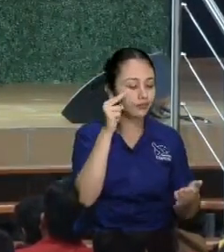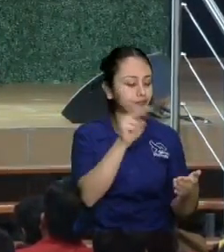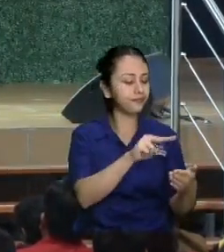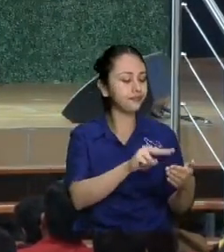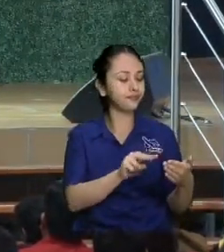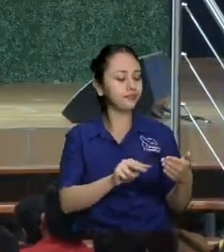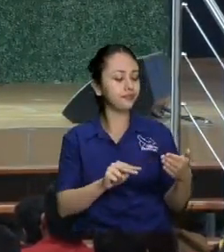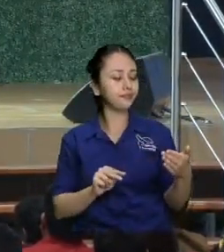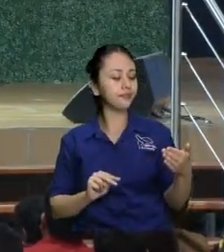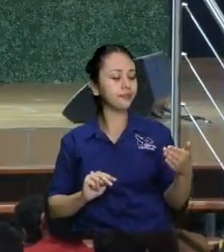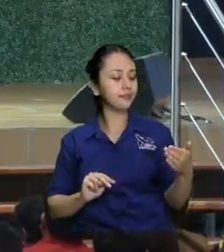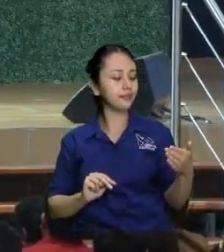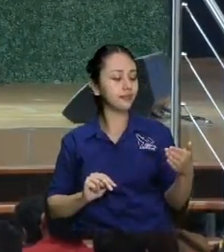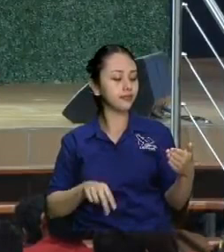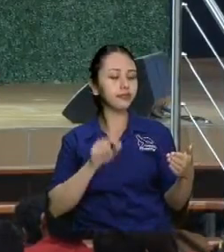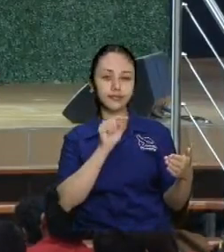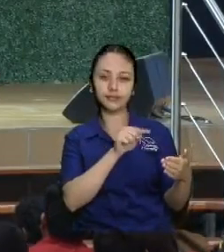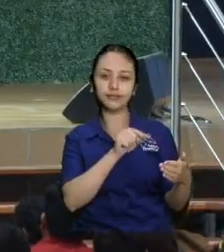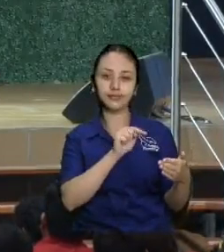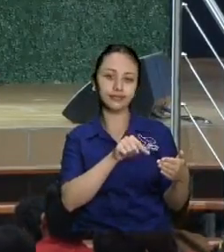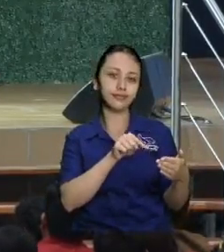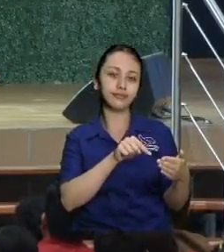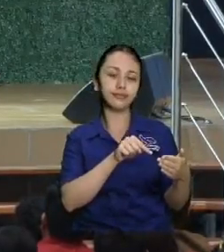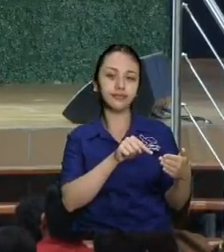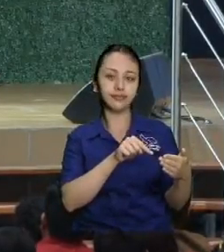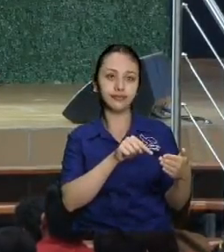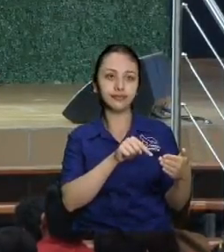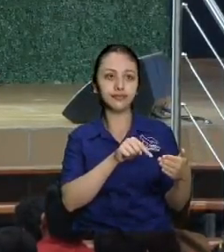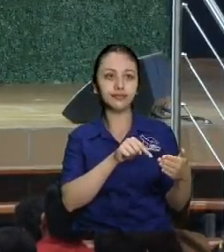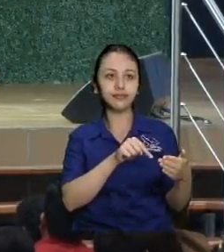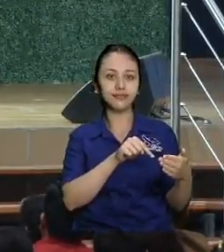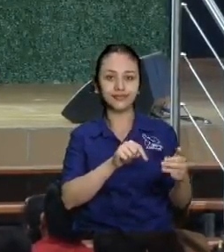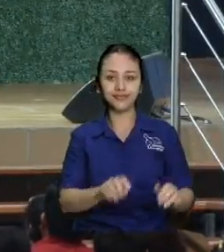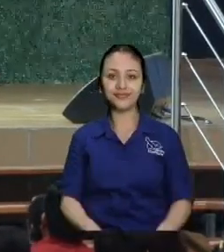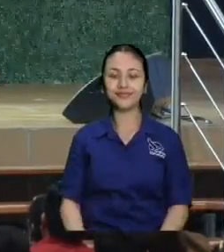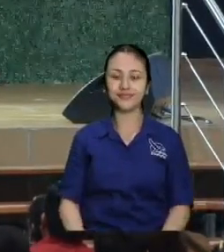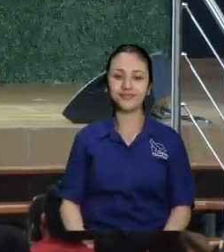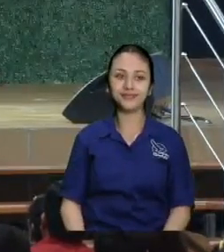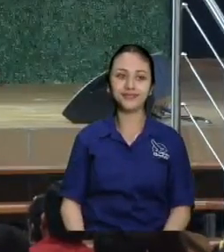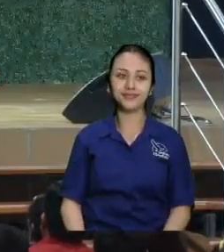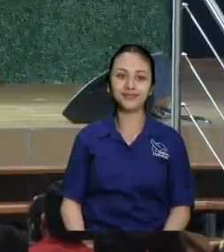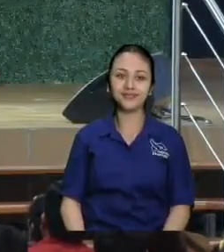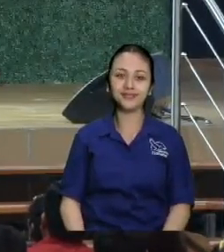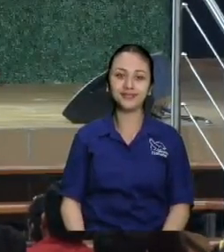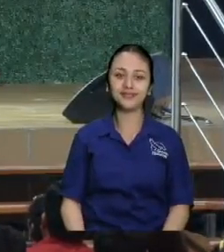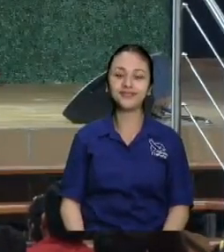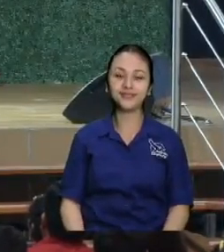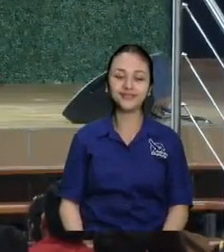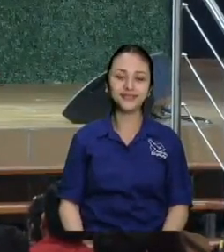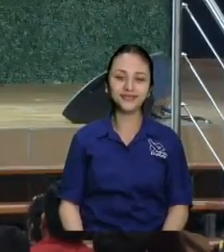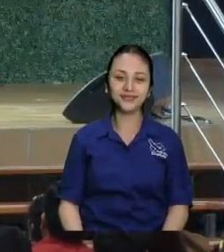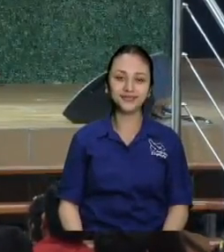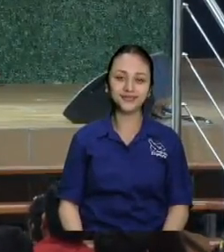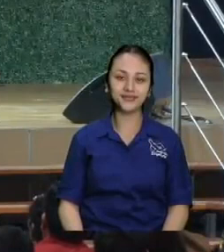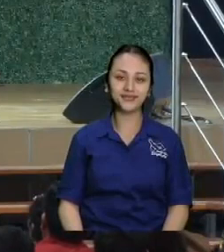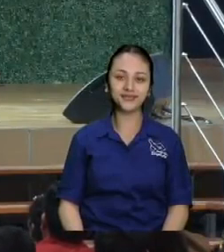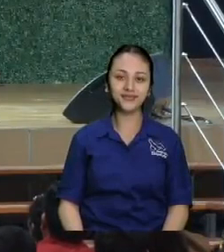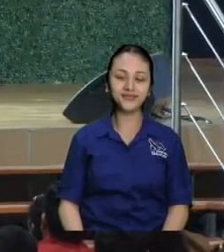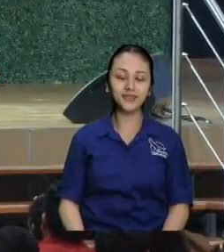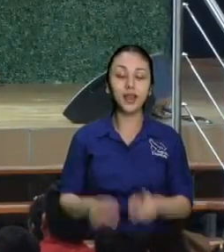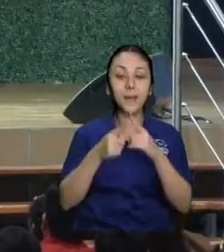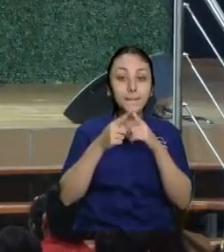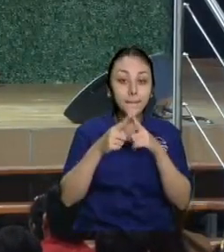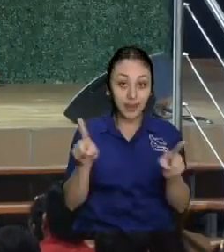Vamos a ver. Híjole, sí, creo que aquí los tengo. Ahí están. ¿Ya los dio? No, todavía no. Ah, vaya.